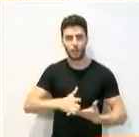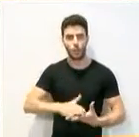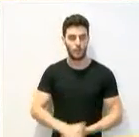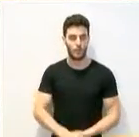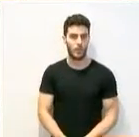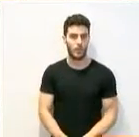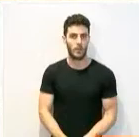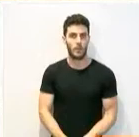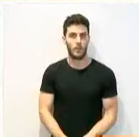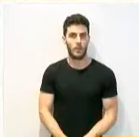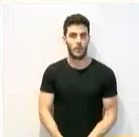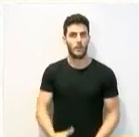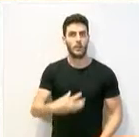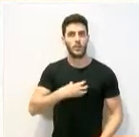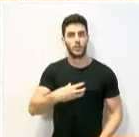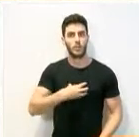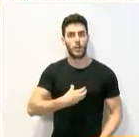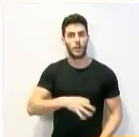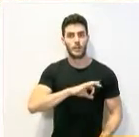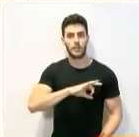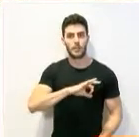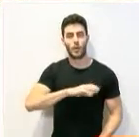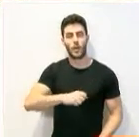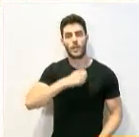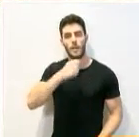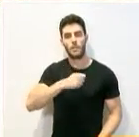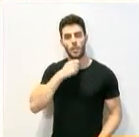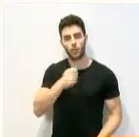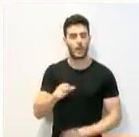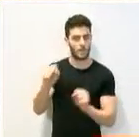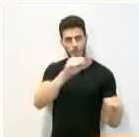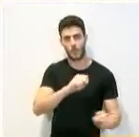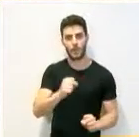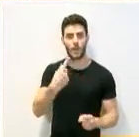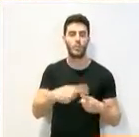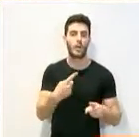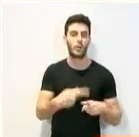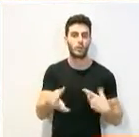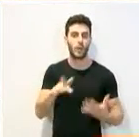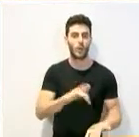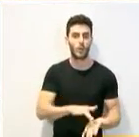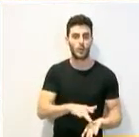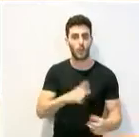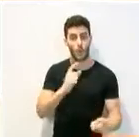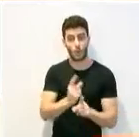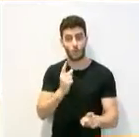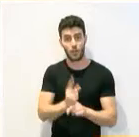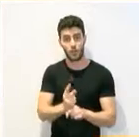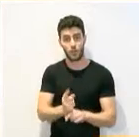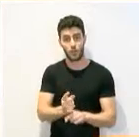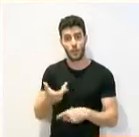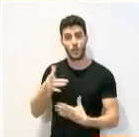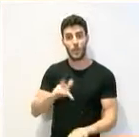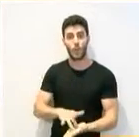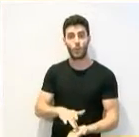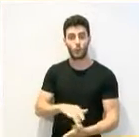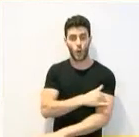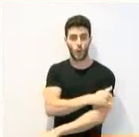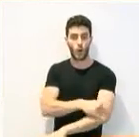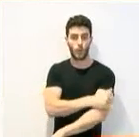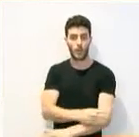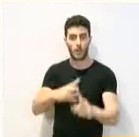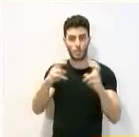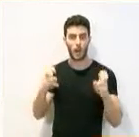No se puede, señores del Partido Socialista, defender una cosa cuando se está en la oposición y otra cosa cuando se está en